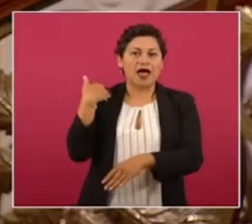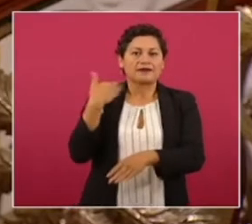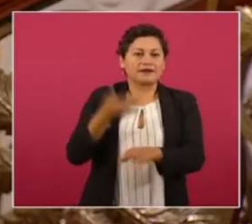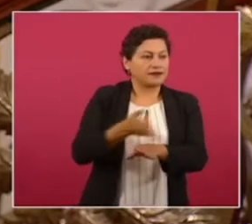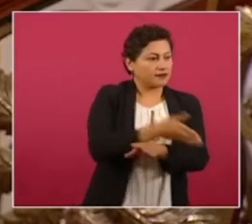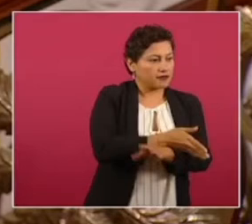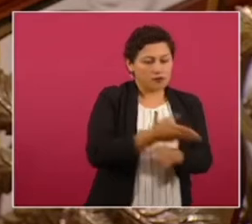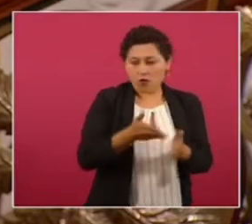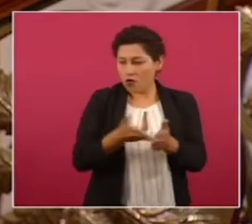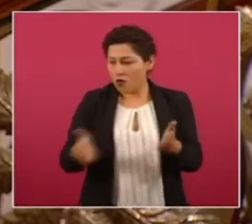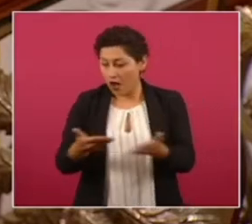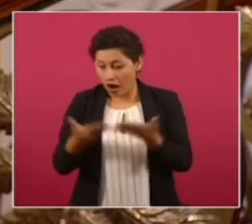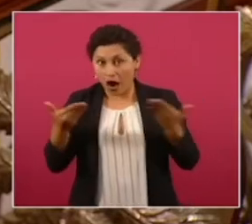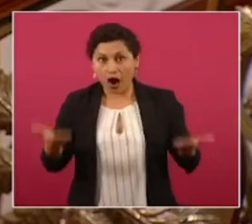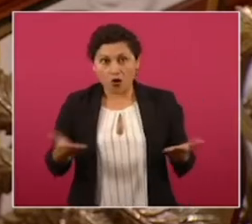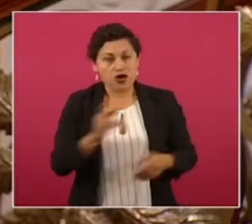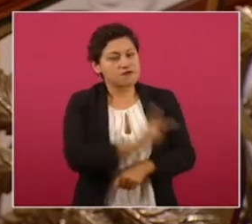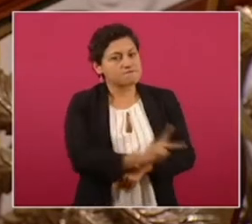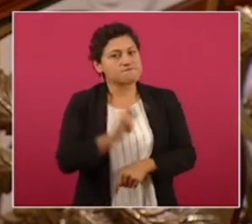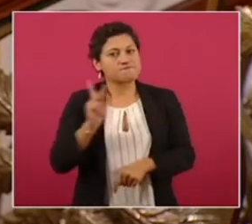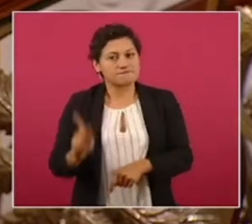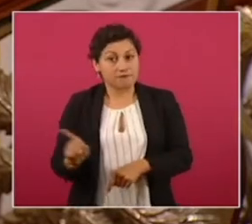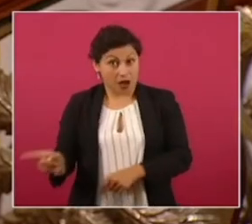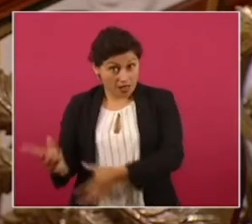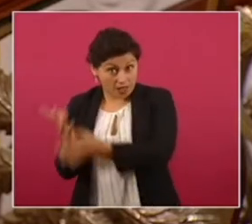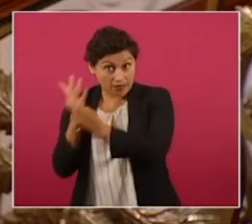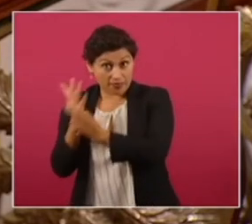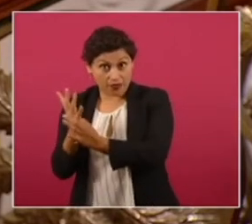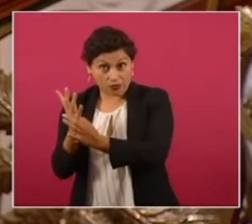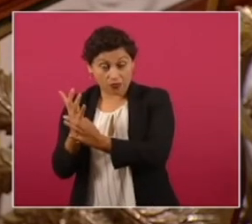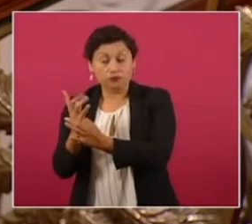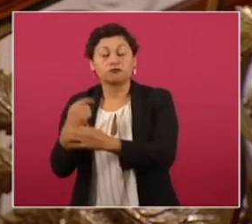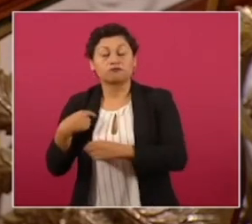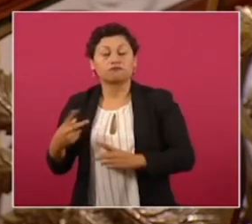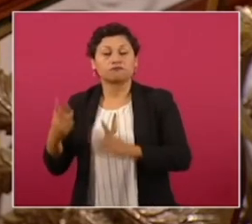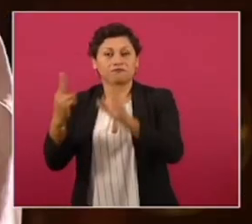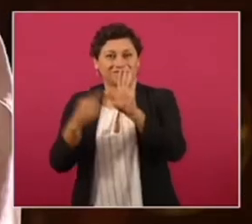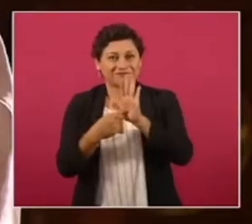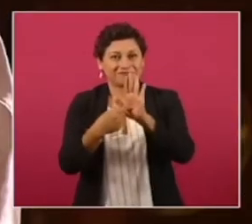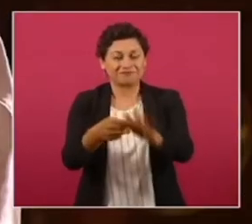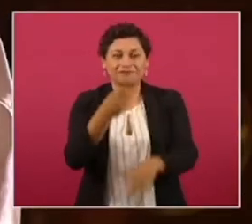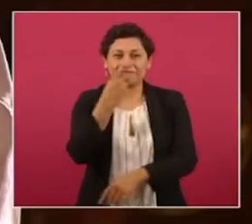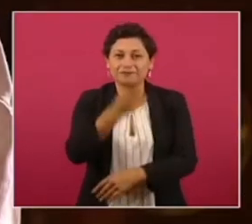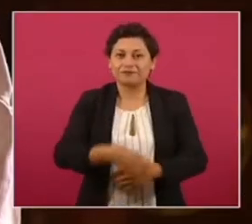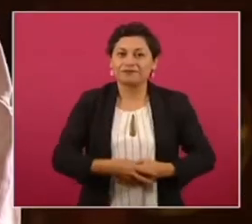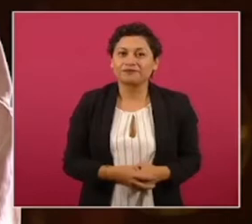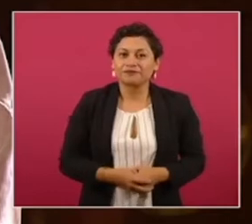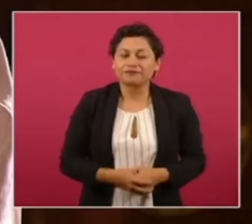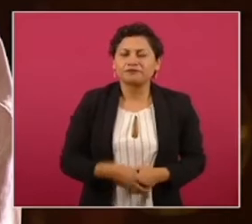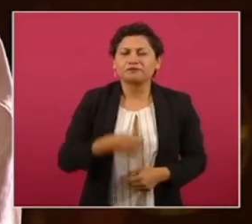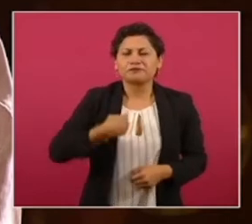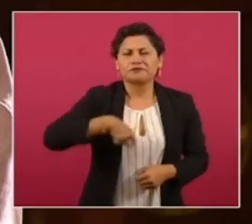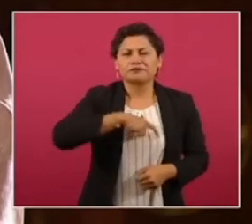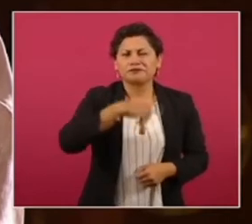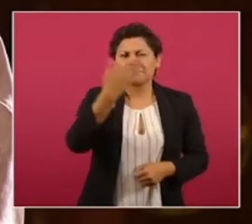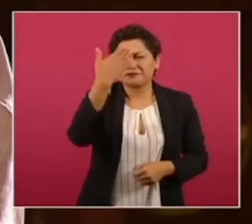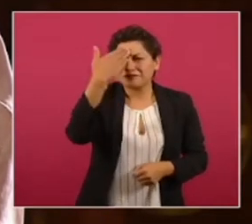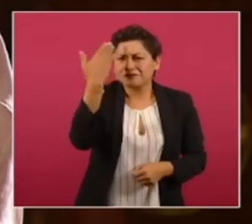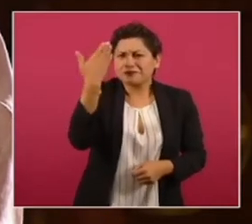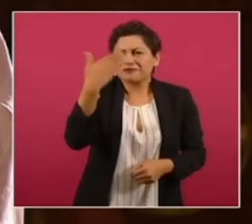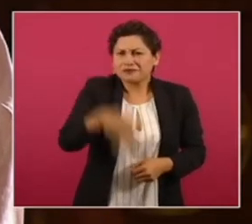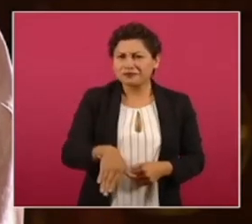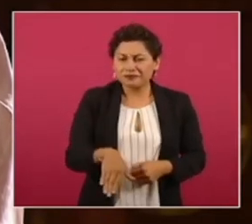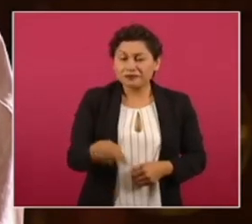actualiza nuevamente. Inicio la cita. Bien lo sabemos. Si un día resucita la